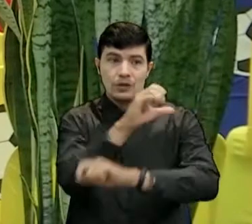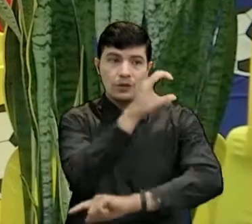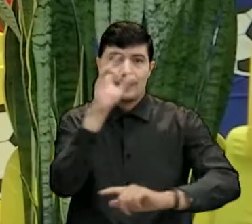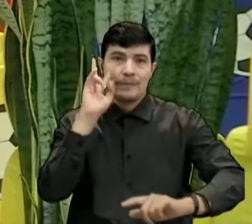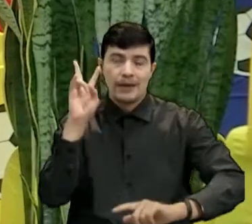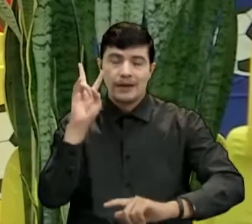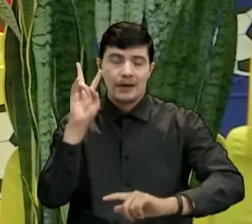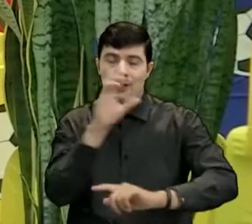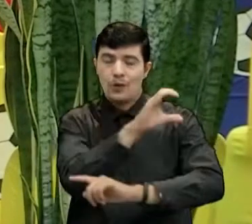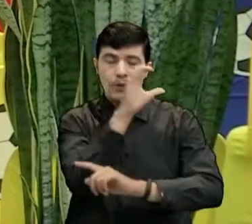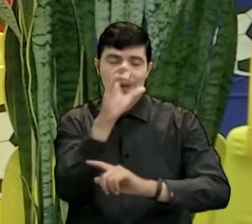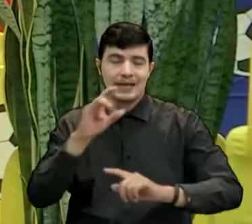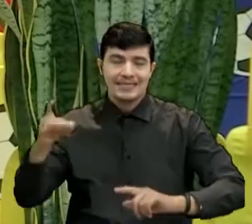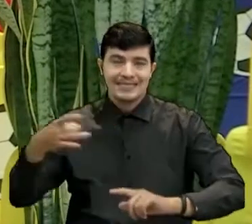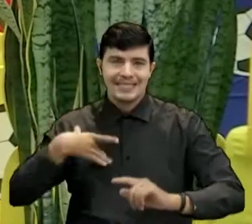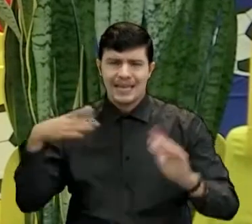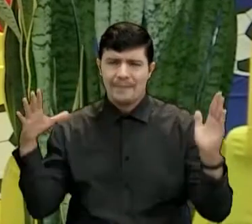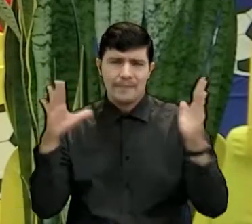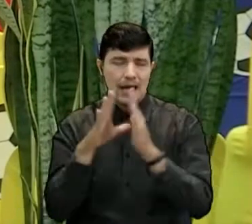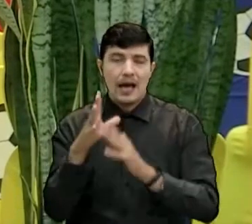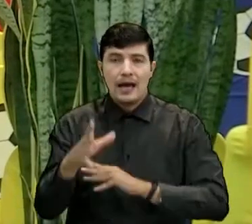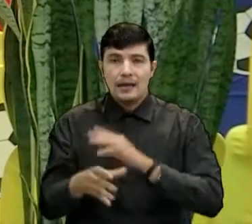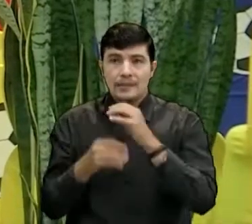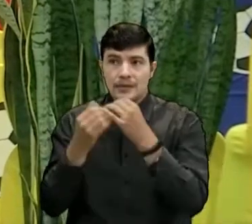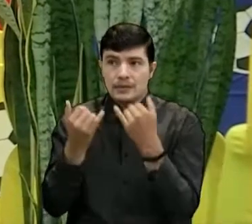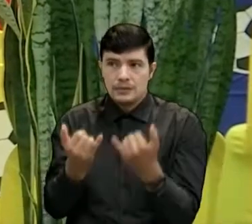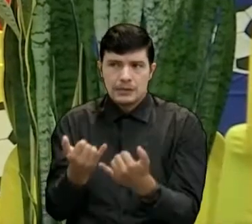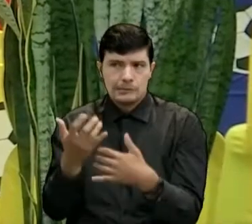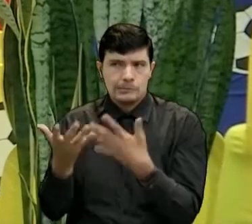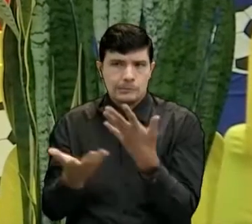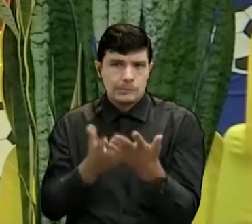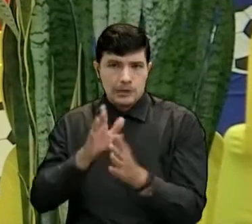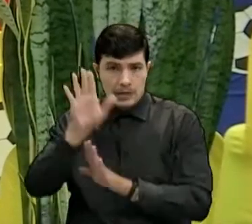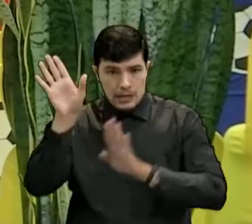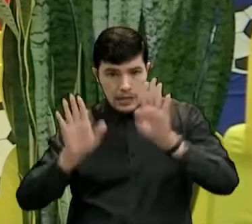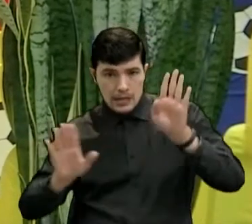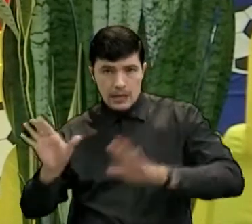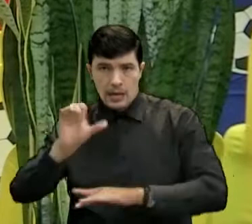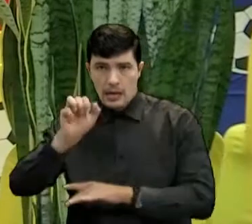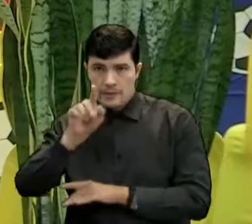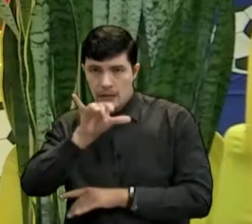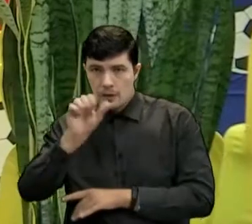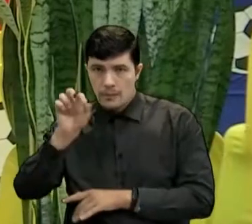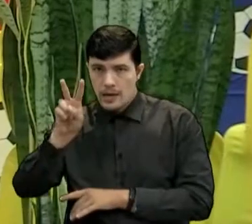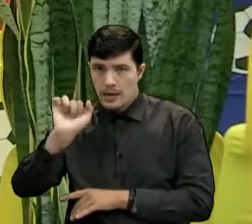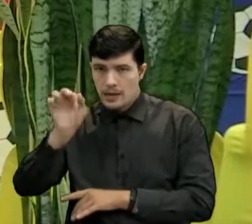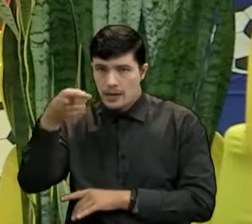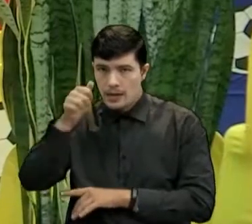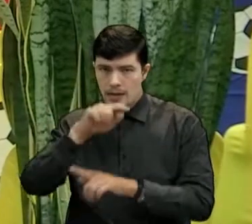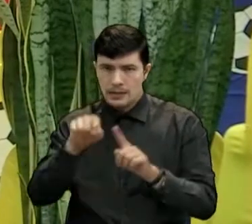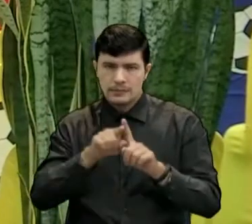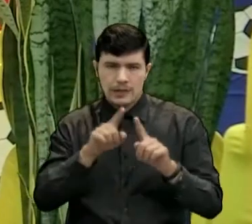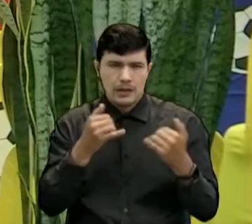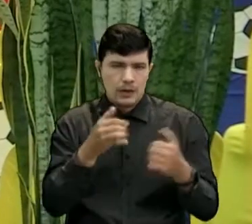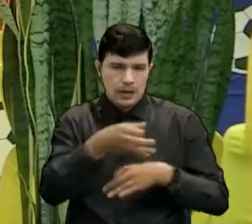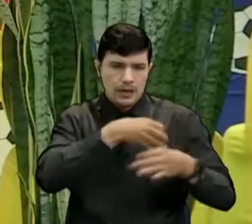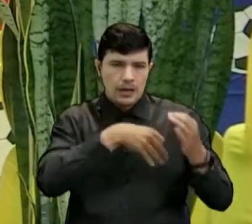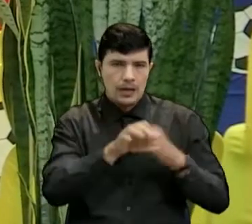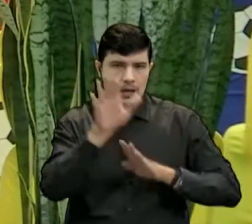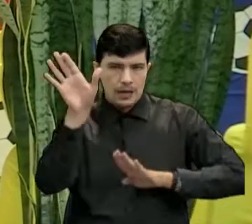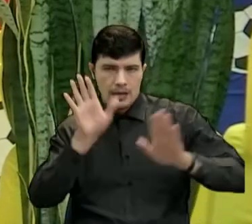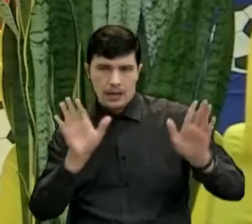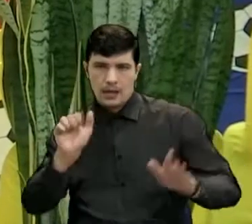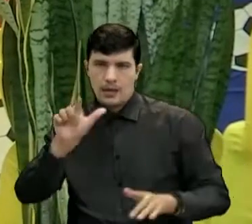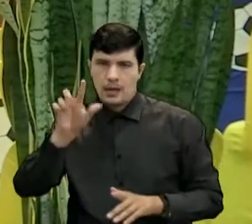las posibles novedades de Colombia hay alguna duda en el pórtico. Tapó muy bien Camilo Vargas, pero dicen algunos que podría jugar Álvaro Montero. Una competencia